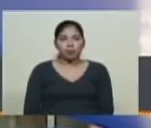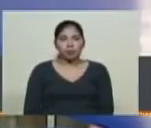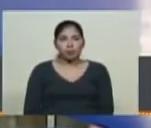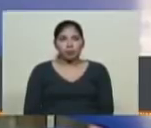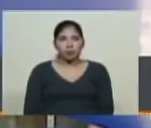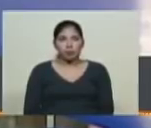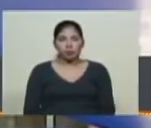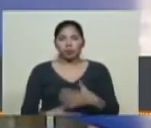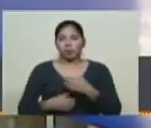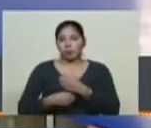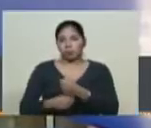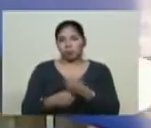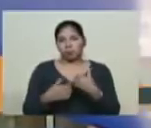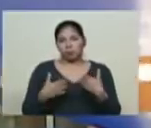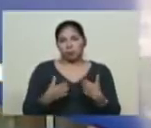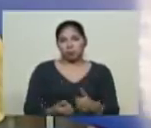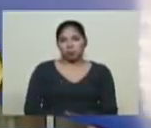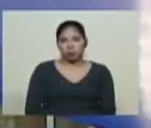la OMS.